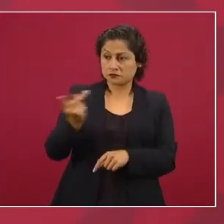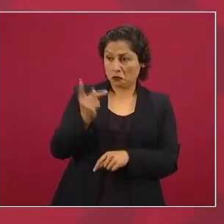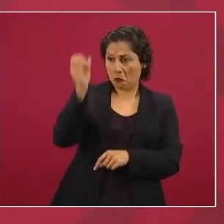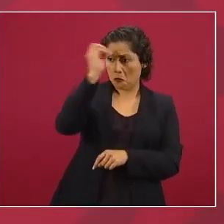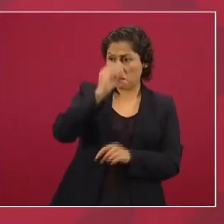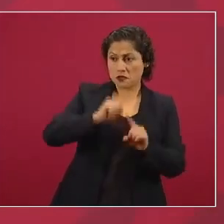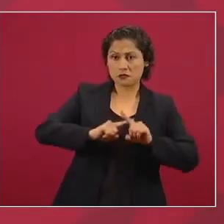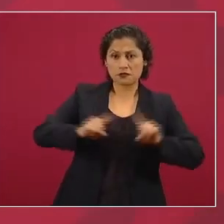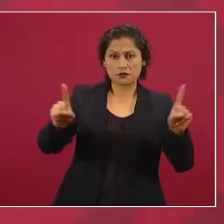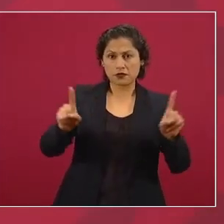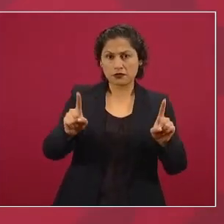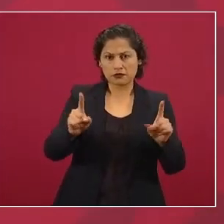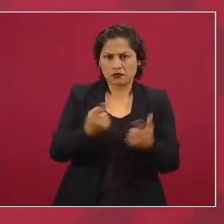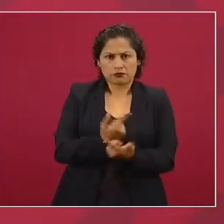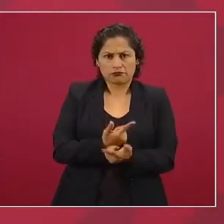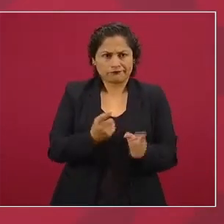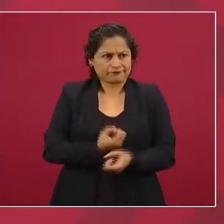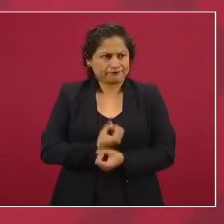limitar